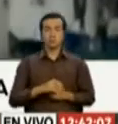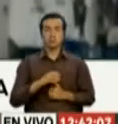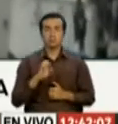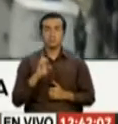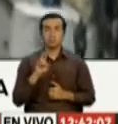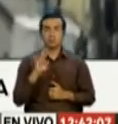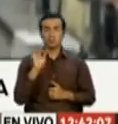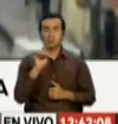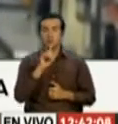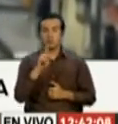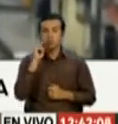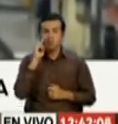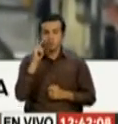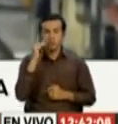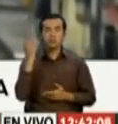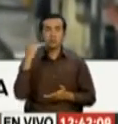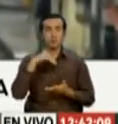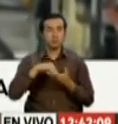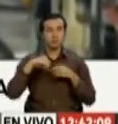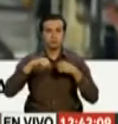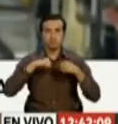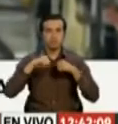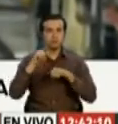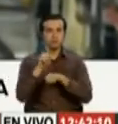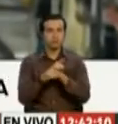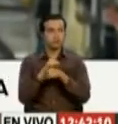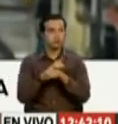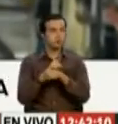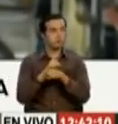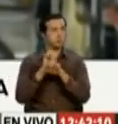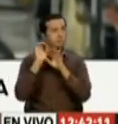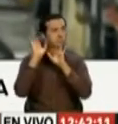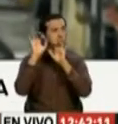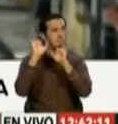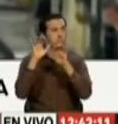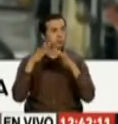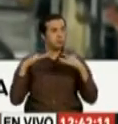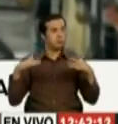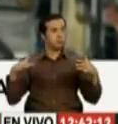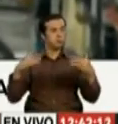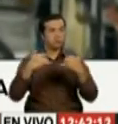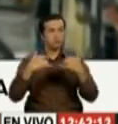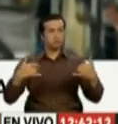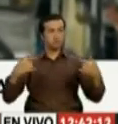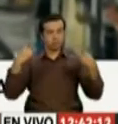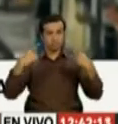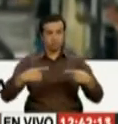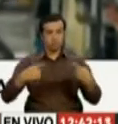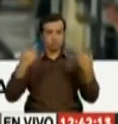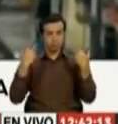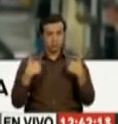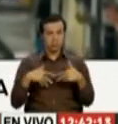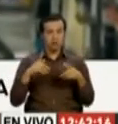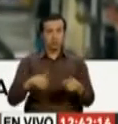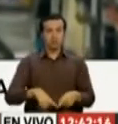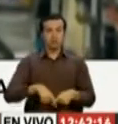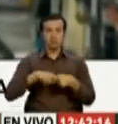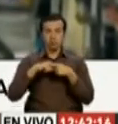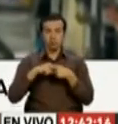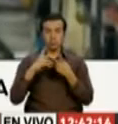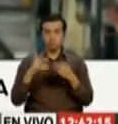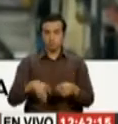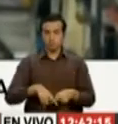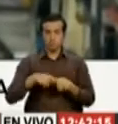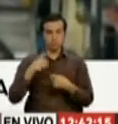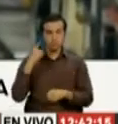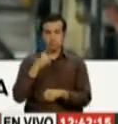911, hemos reiniciado las operaciones militares y policiales en el área de la franja fronteriza, que fueron suspendidas, y